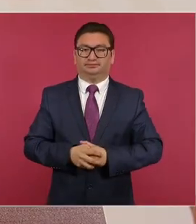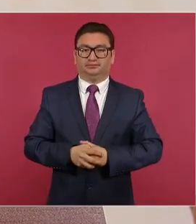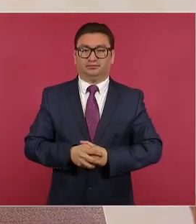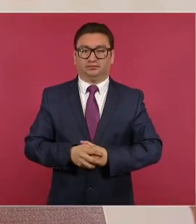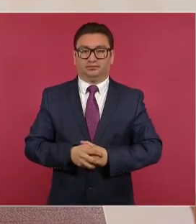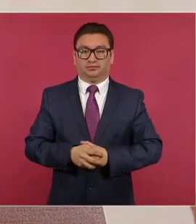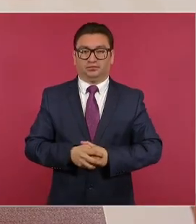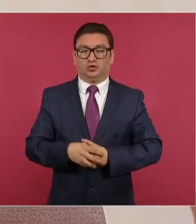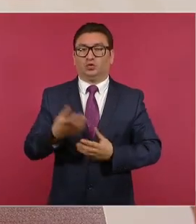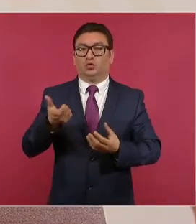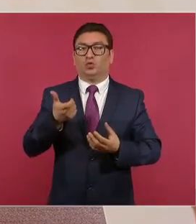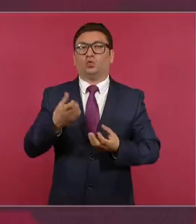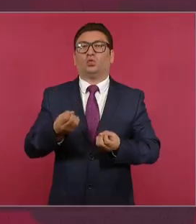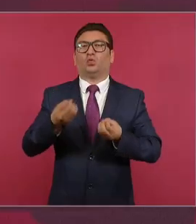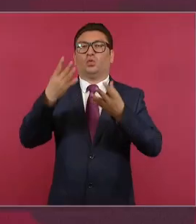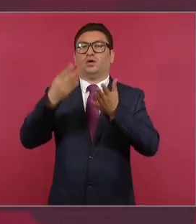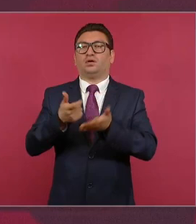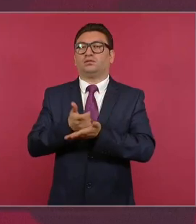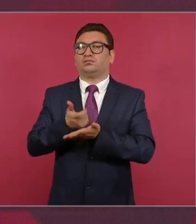¿Cuánto recibía